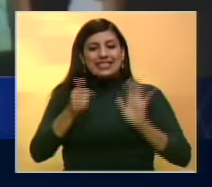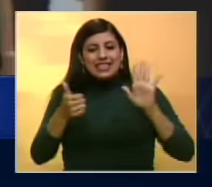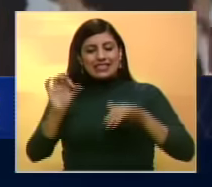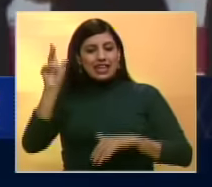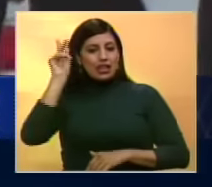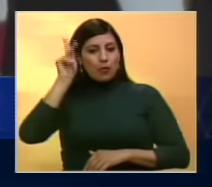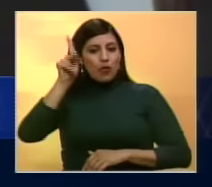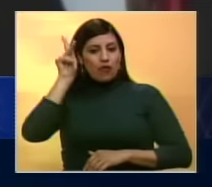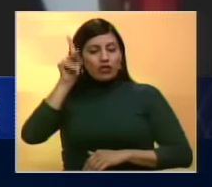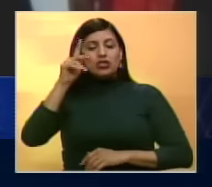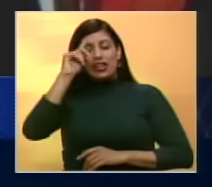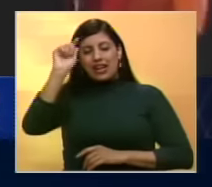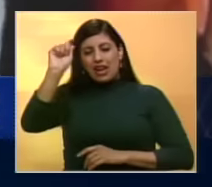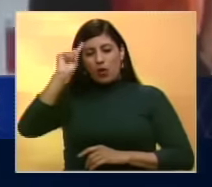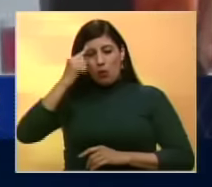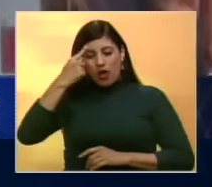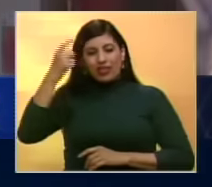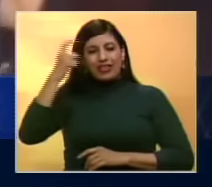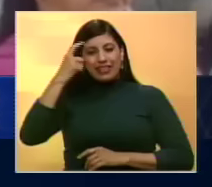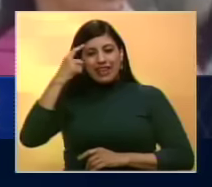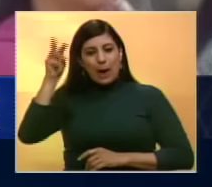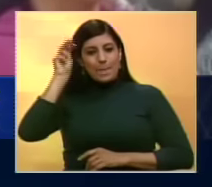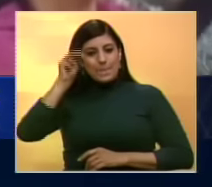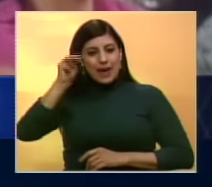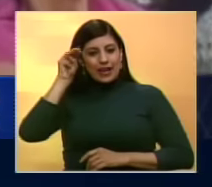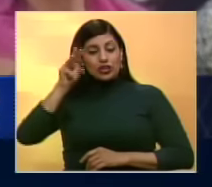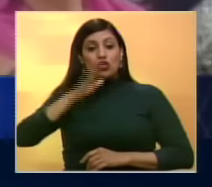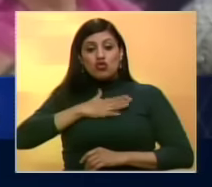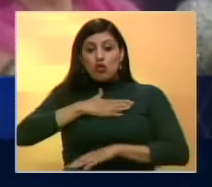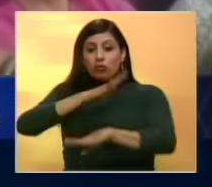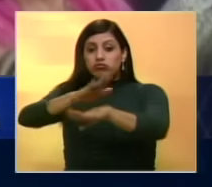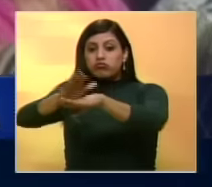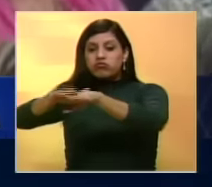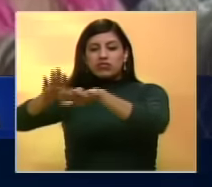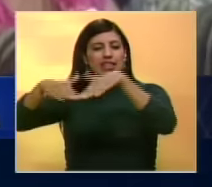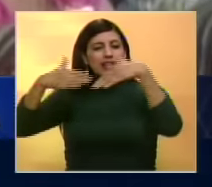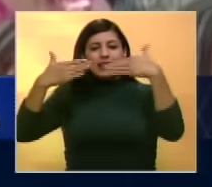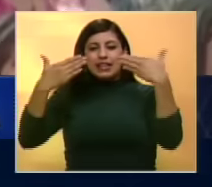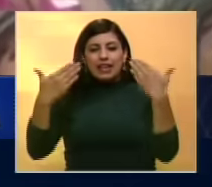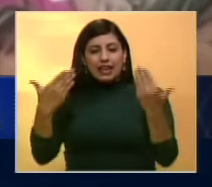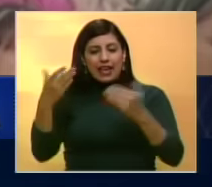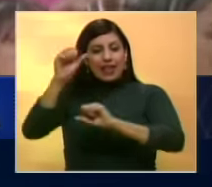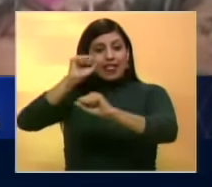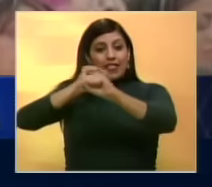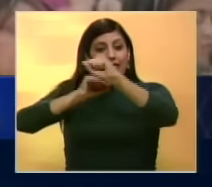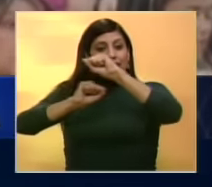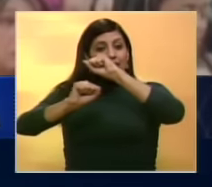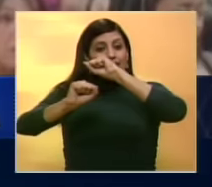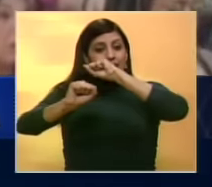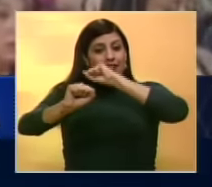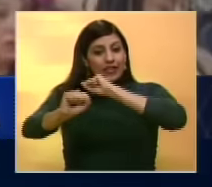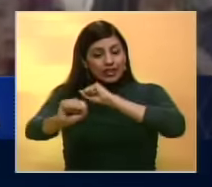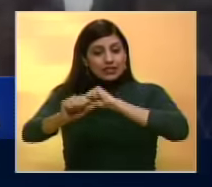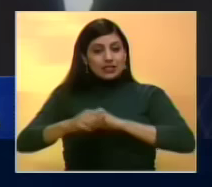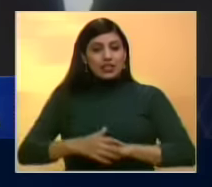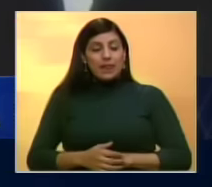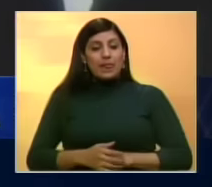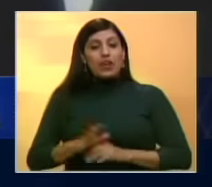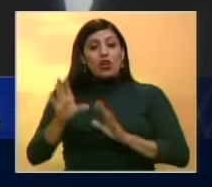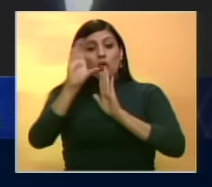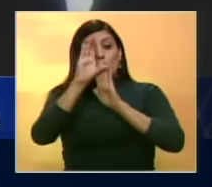a propósito de la conmemoración del día del maestro lo que yo convoco es a la defensa de